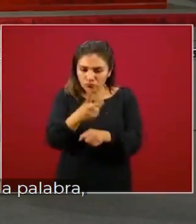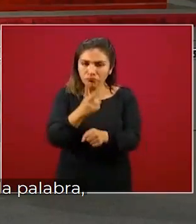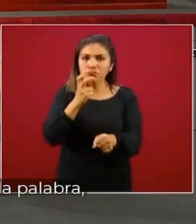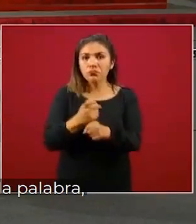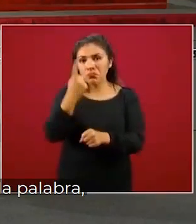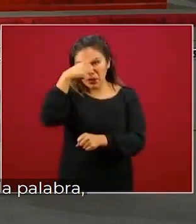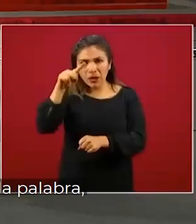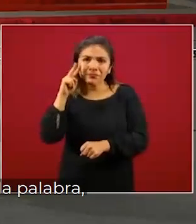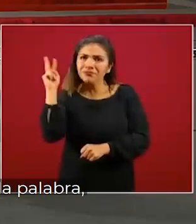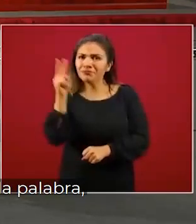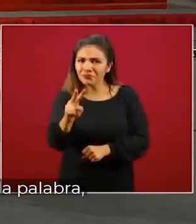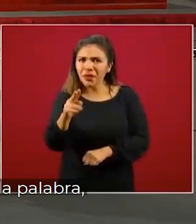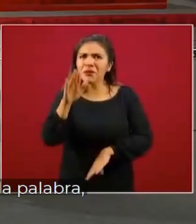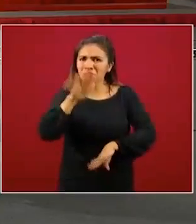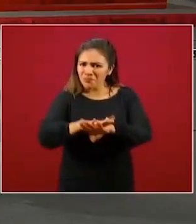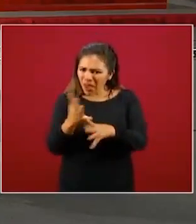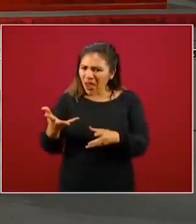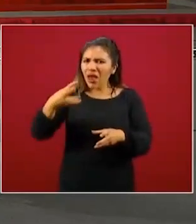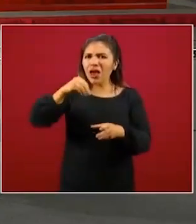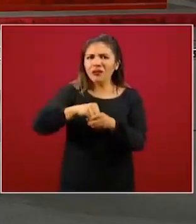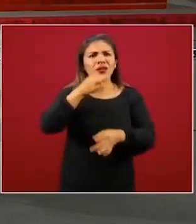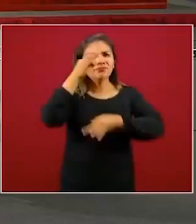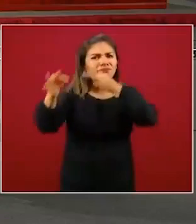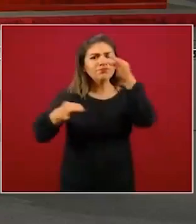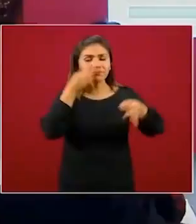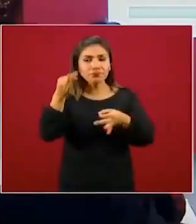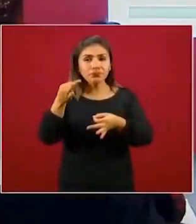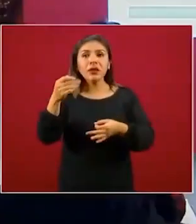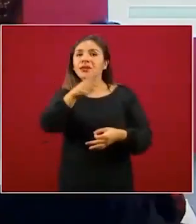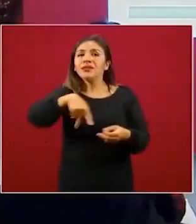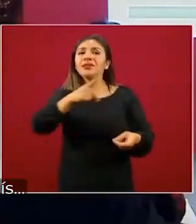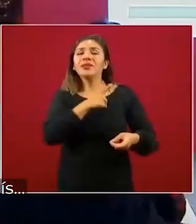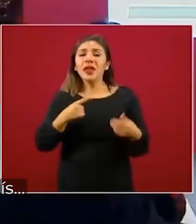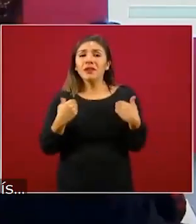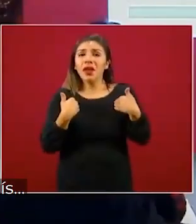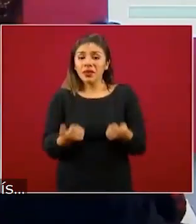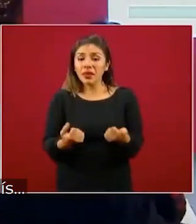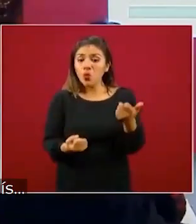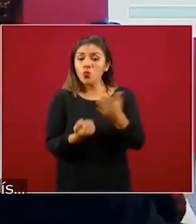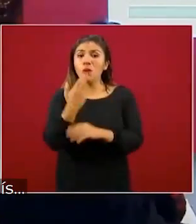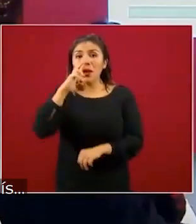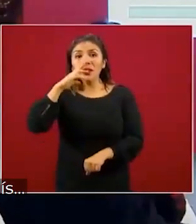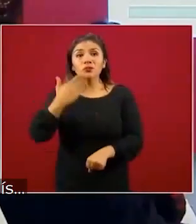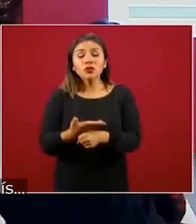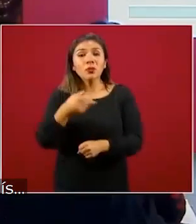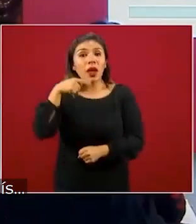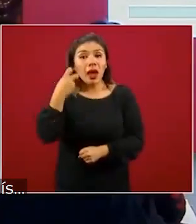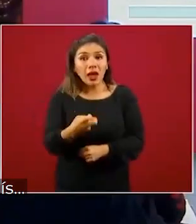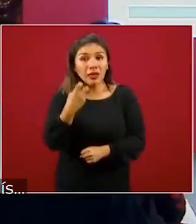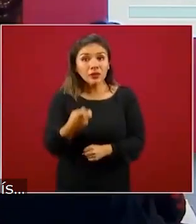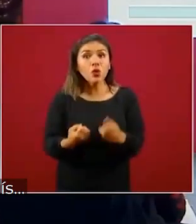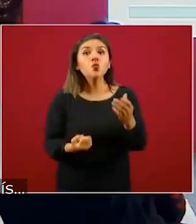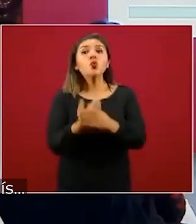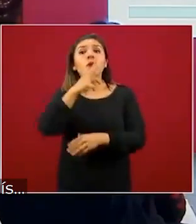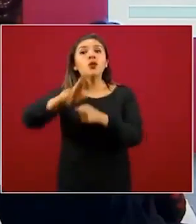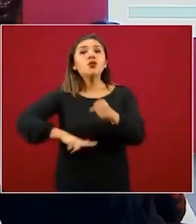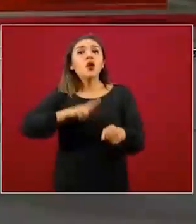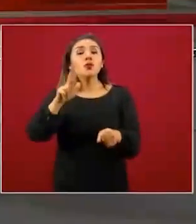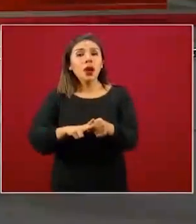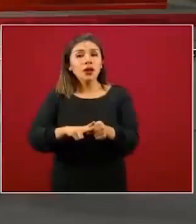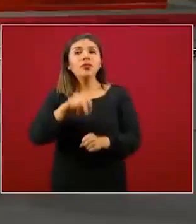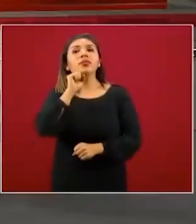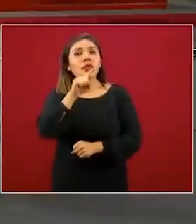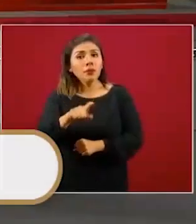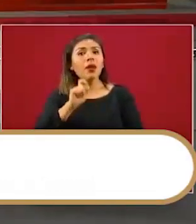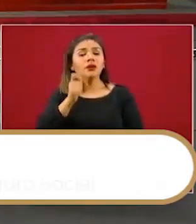beneficios como acceso a un crédito a la palabra, a recibir una pensión y guarderías. Enfatizó que parte de la nueva normalidad del país es